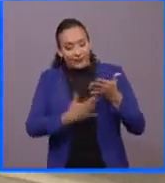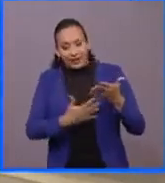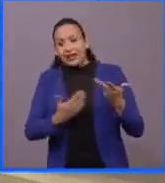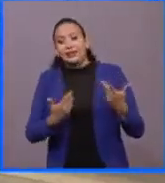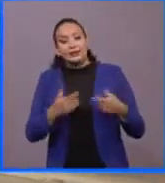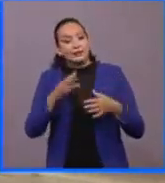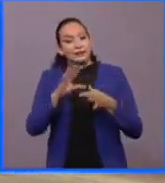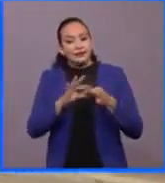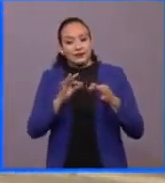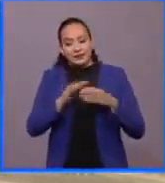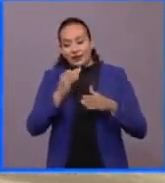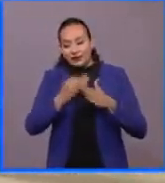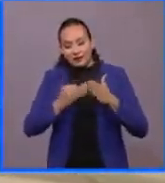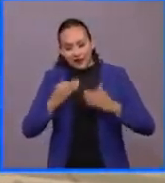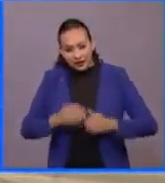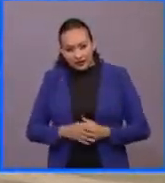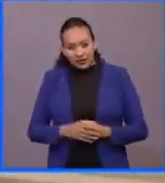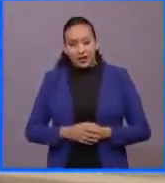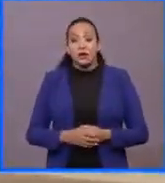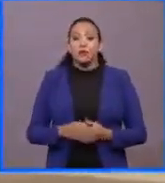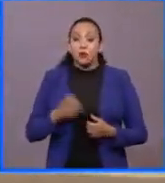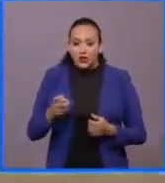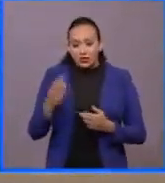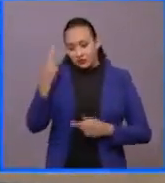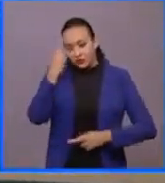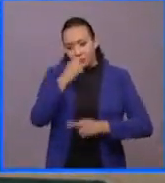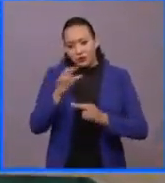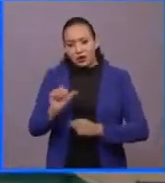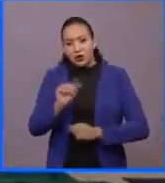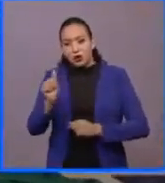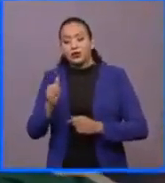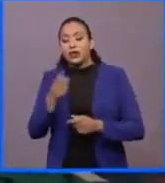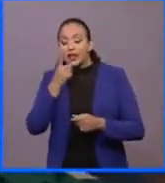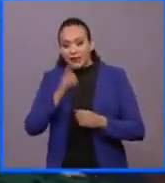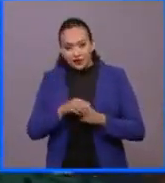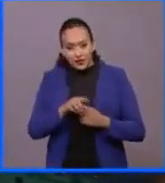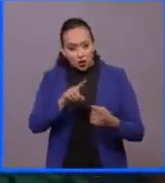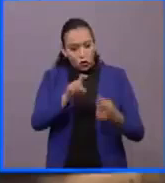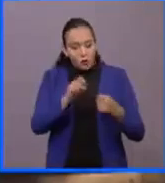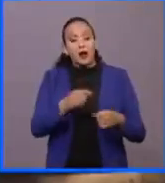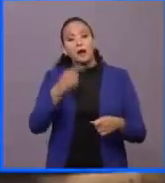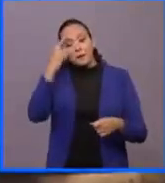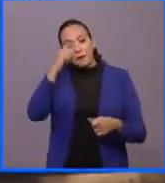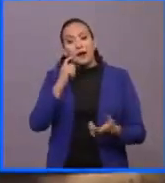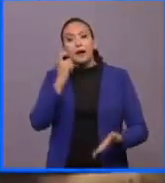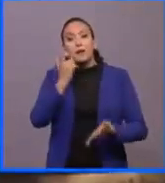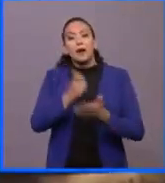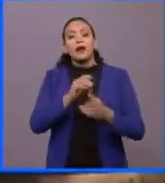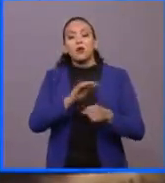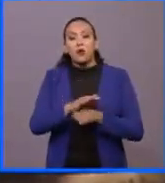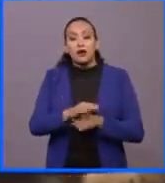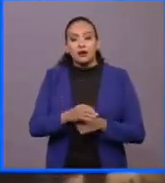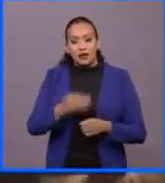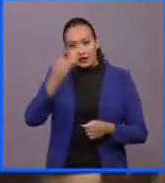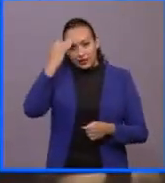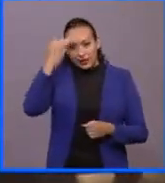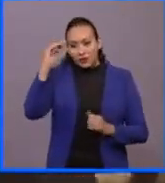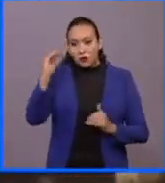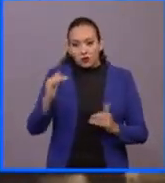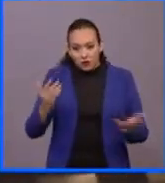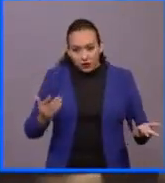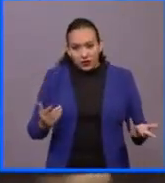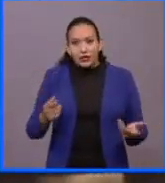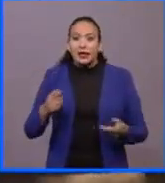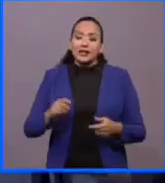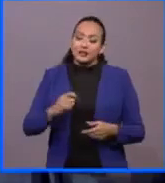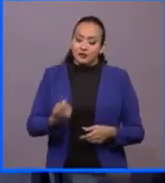discrecionalidad a la autoridad. Adicionalmente, invalidó las que imponían cobros por el registro extemporáneo de menores, lo que violaba el